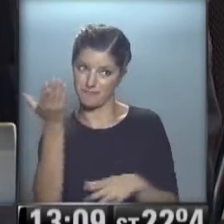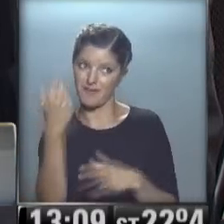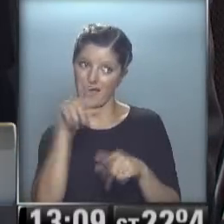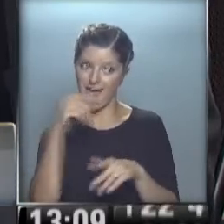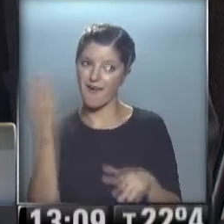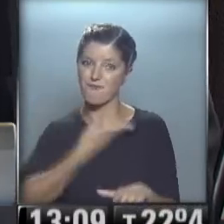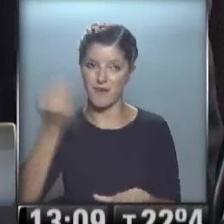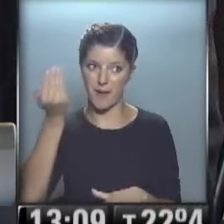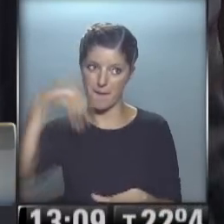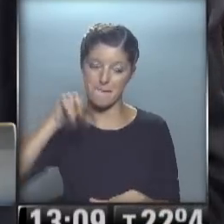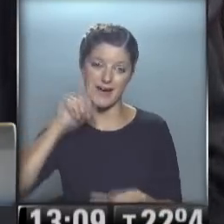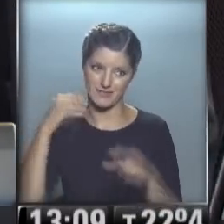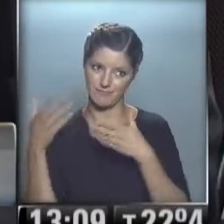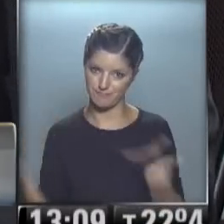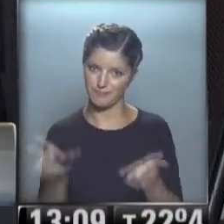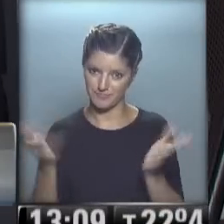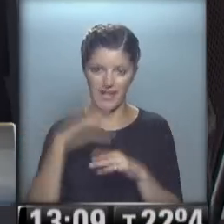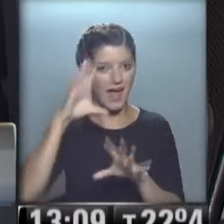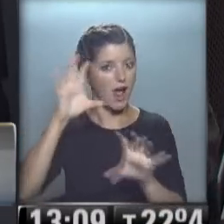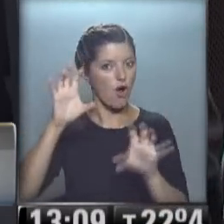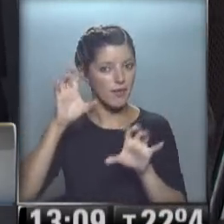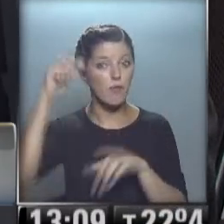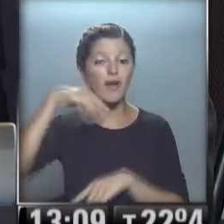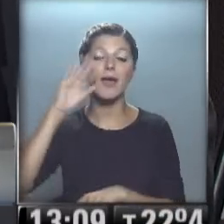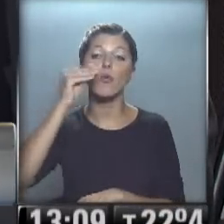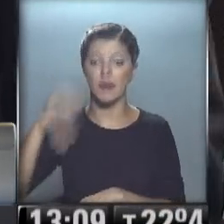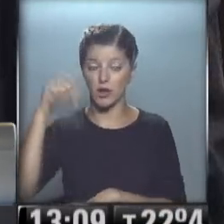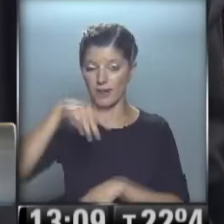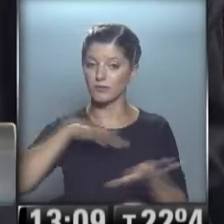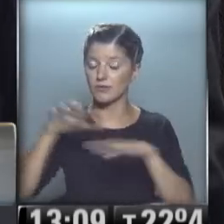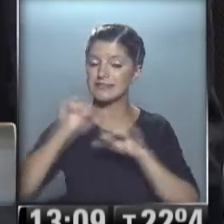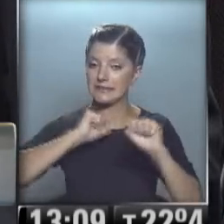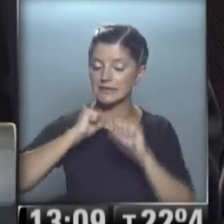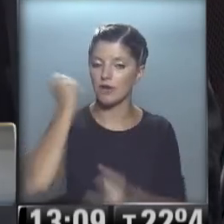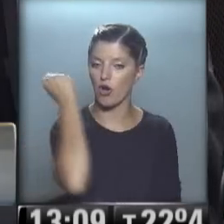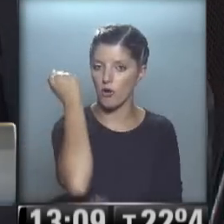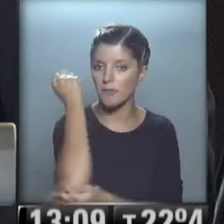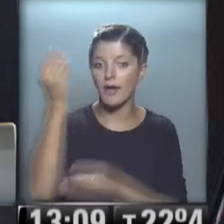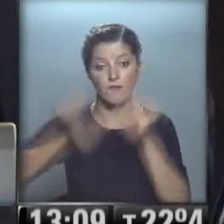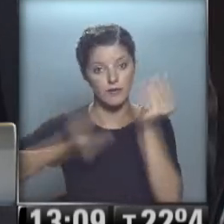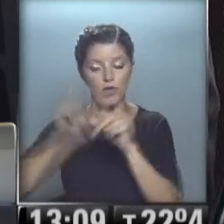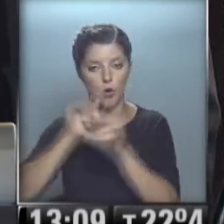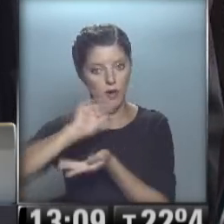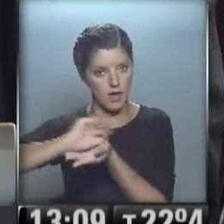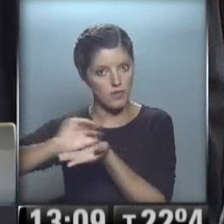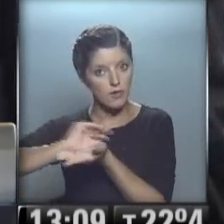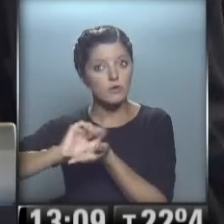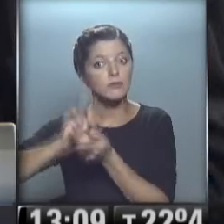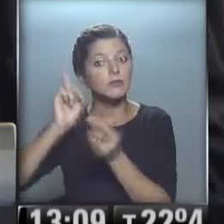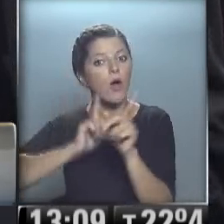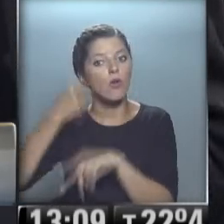que Ucrania está en la crisis económica y financiera con un nivel de endeudamiento y compromisos que algunos calculan en